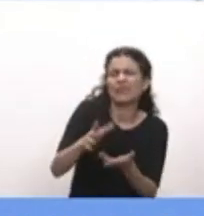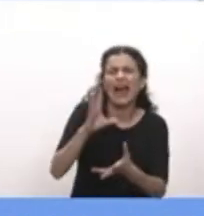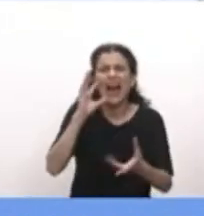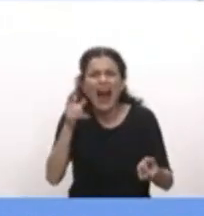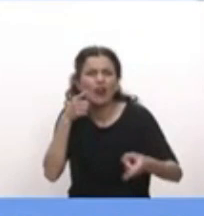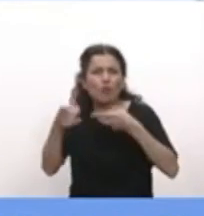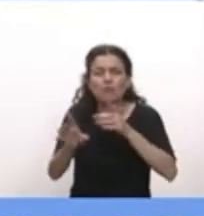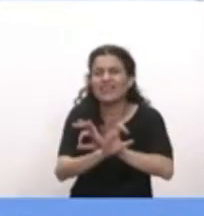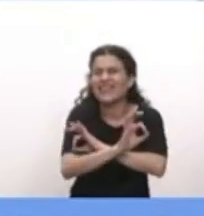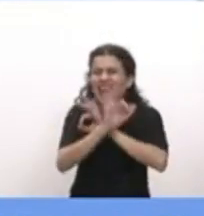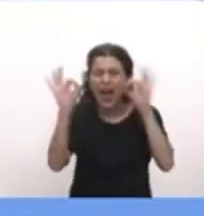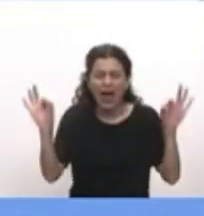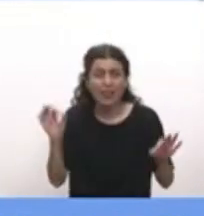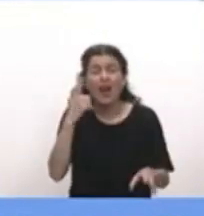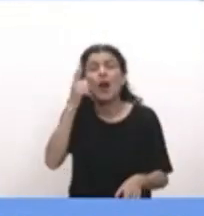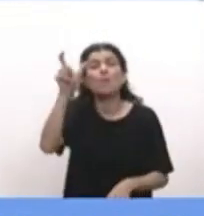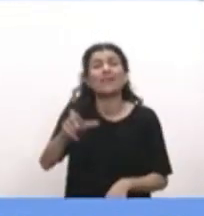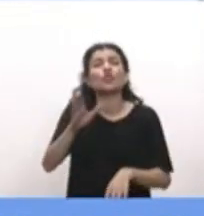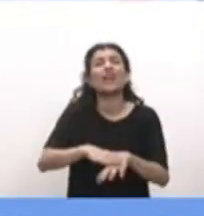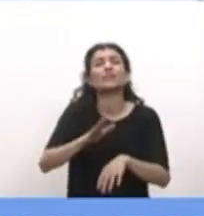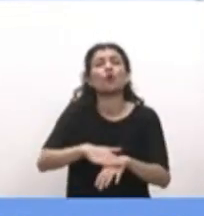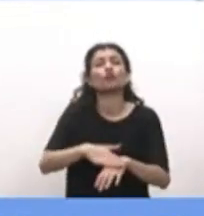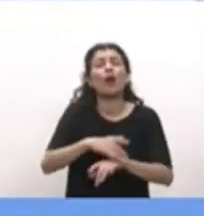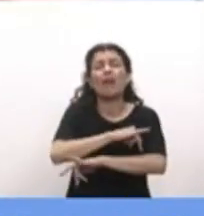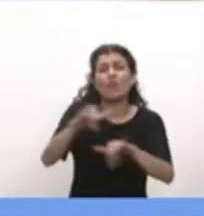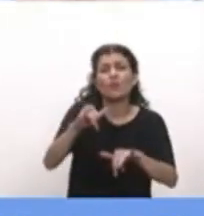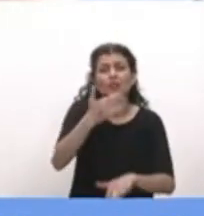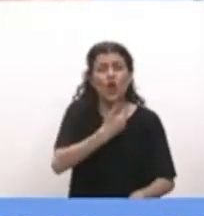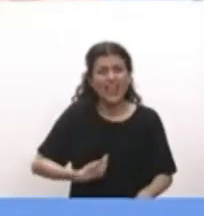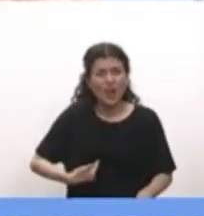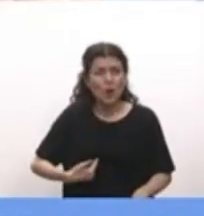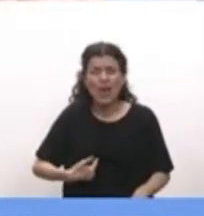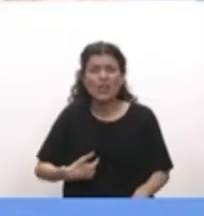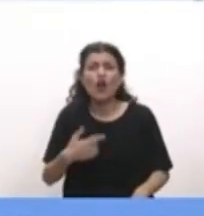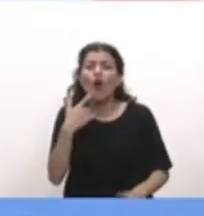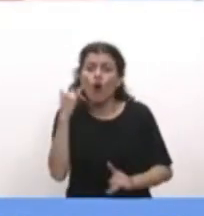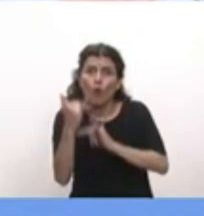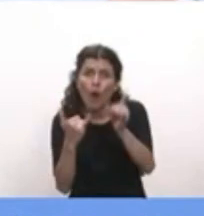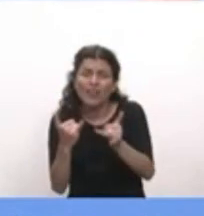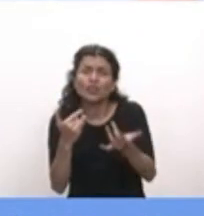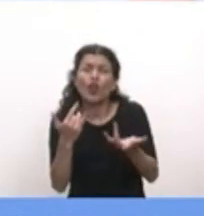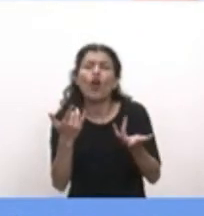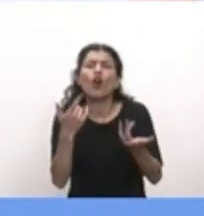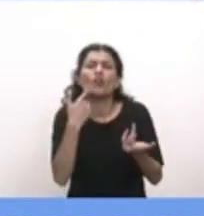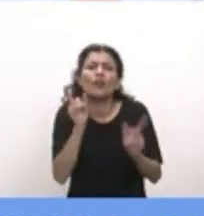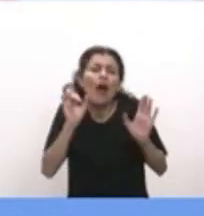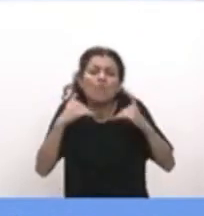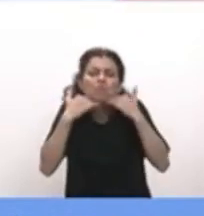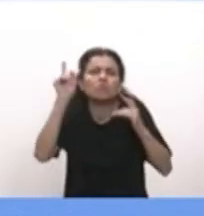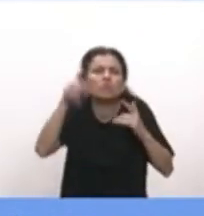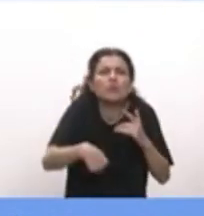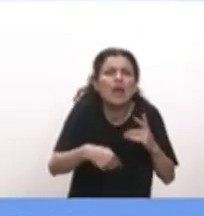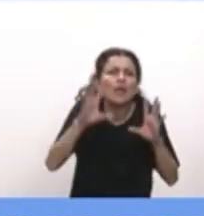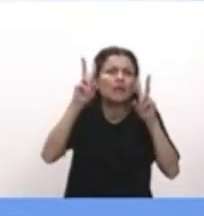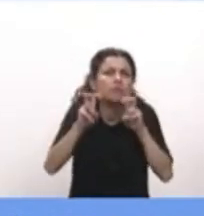presidencial supo decir que la visita de Cameron era un tema de él y del gobierno inglés, que nosotros